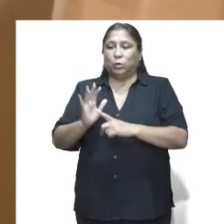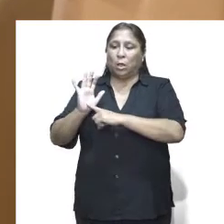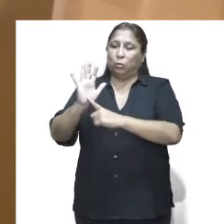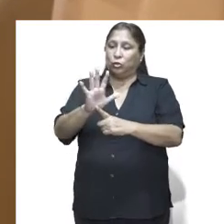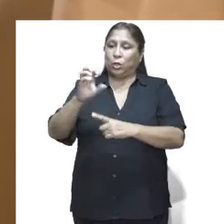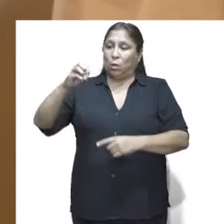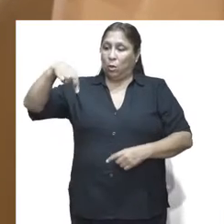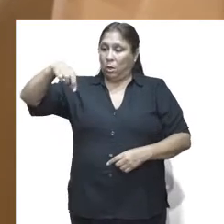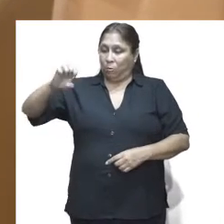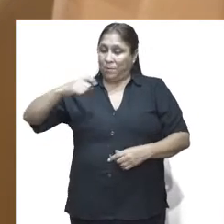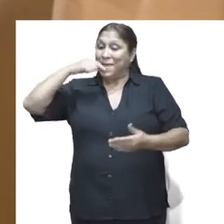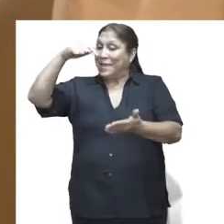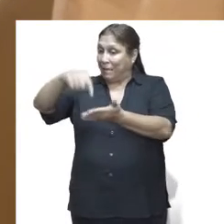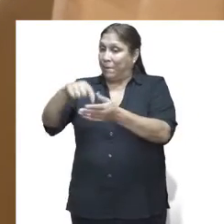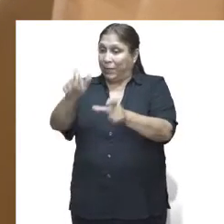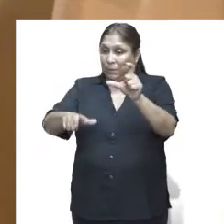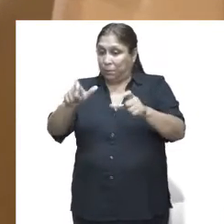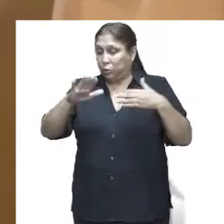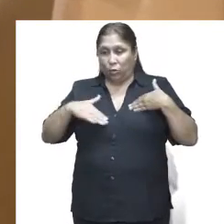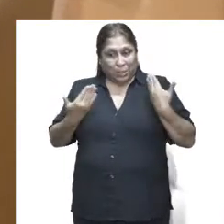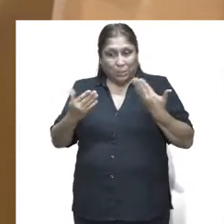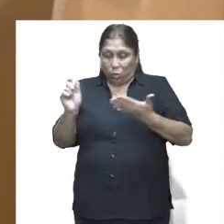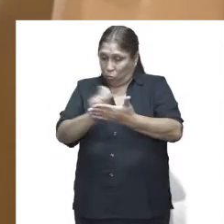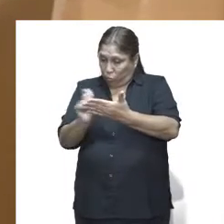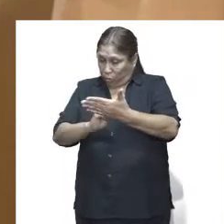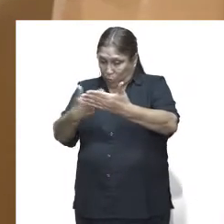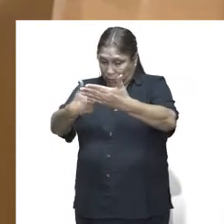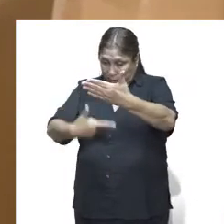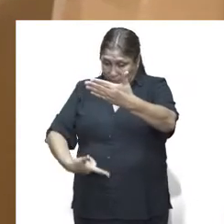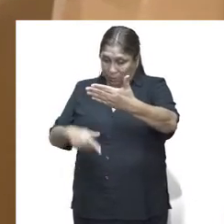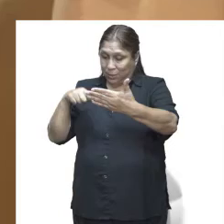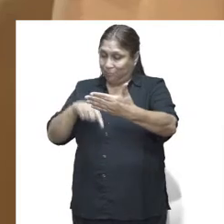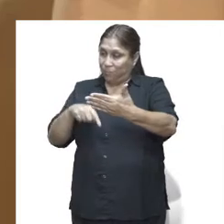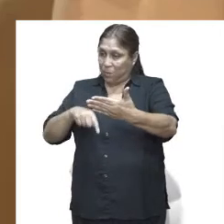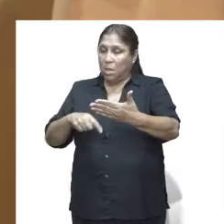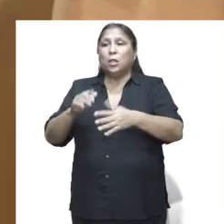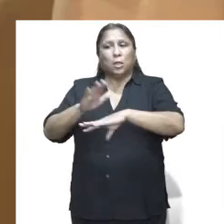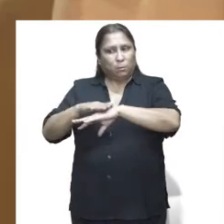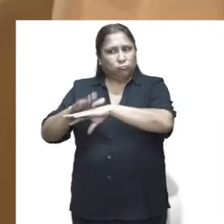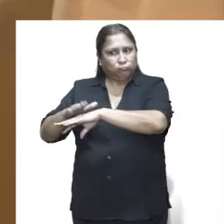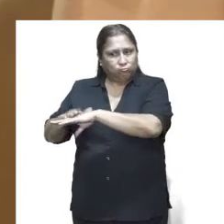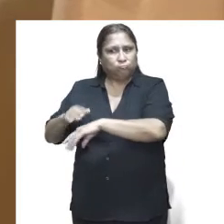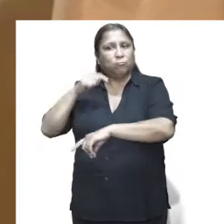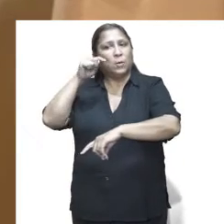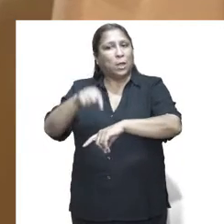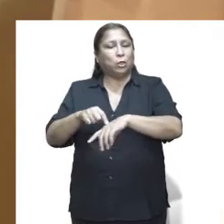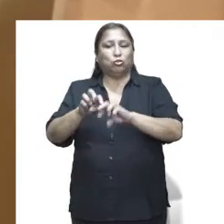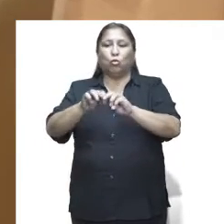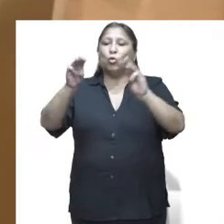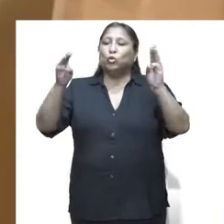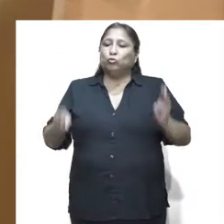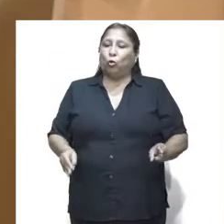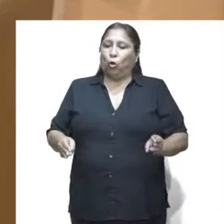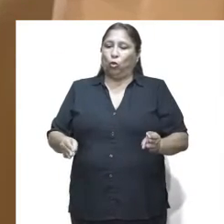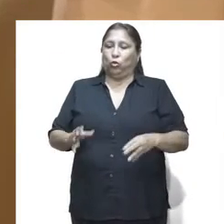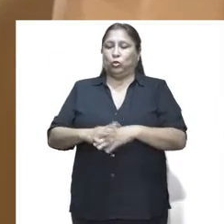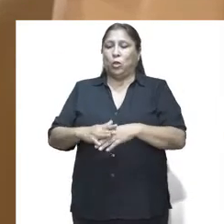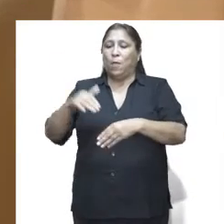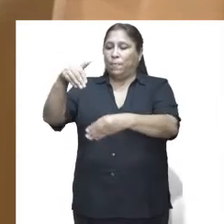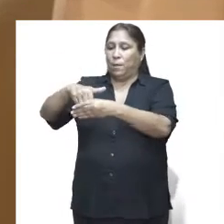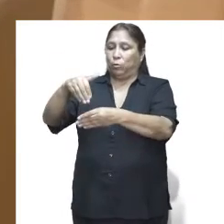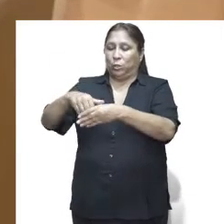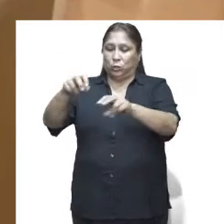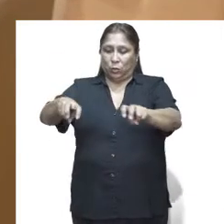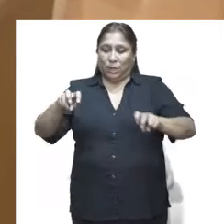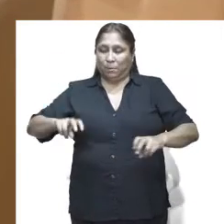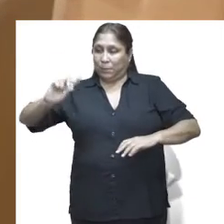que para estas personas que no llegaron a inscribirse, también se ha previsto unos módulos temporales de votación, unas mesas en el